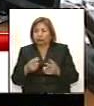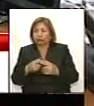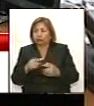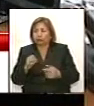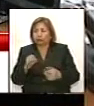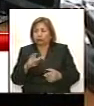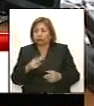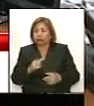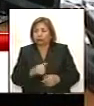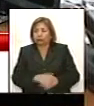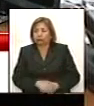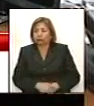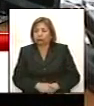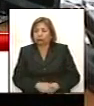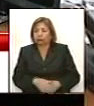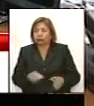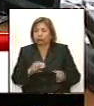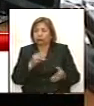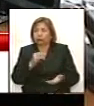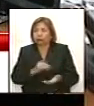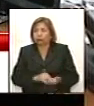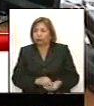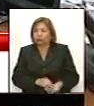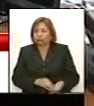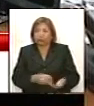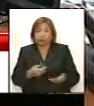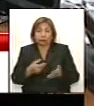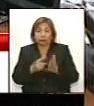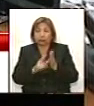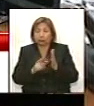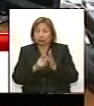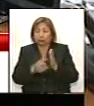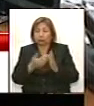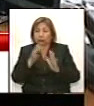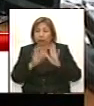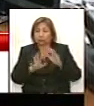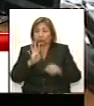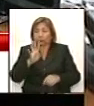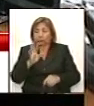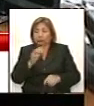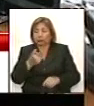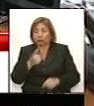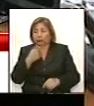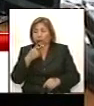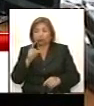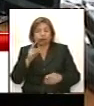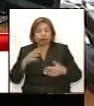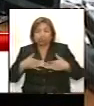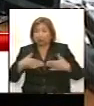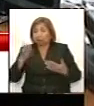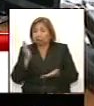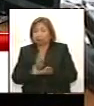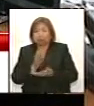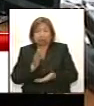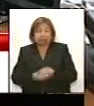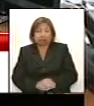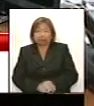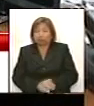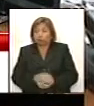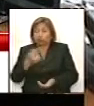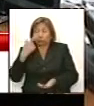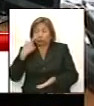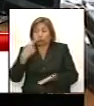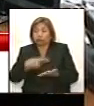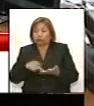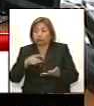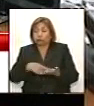sanción. Tampoco es verdad que hasta antes del decreto legislativo 1410 los casos de acoso virtual no se podían sancionar. Nosotros hemos litigado un caso